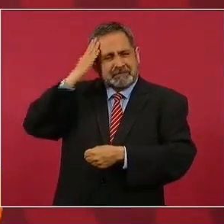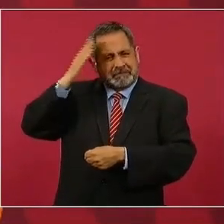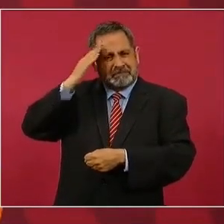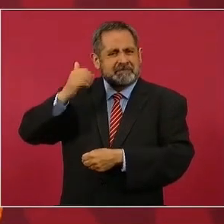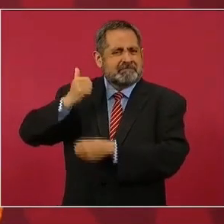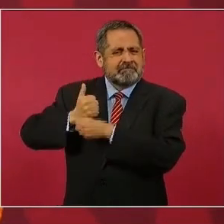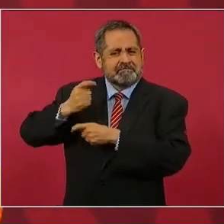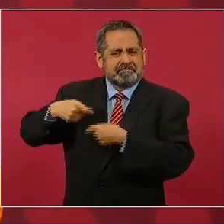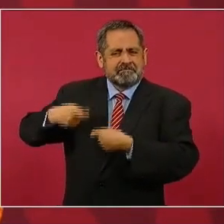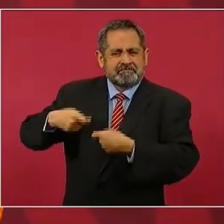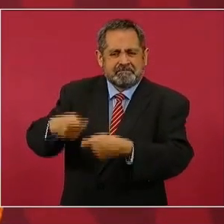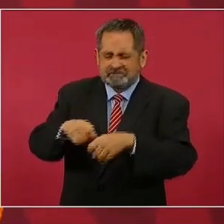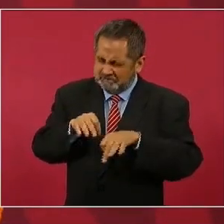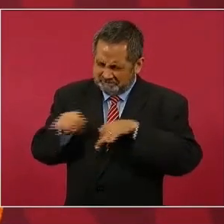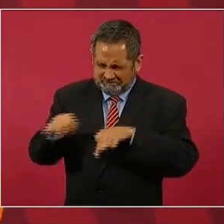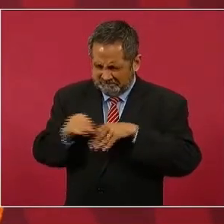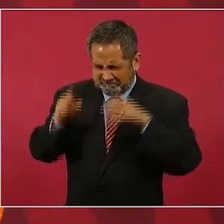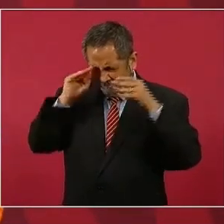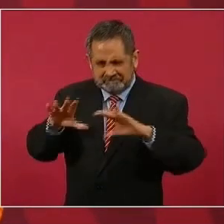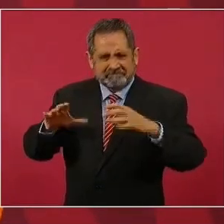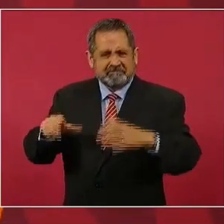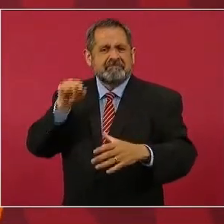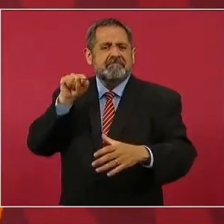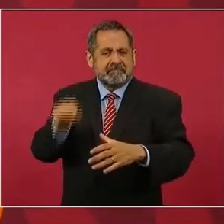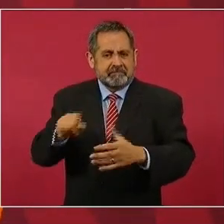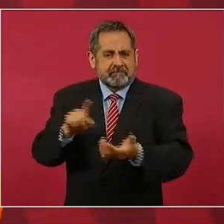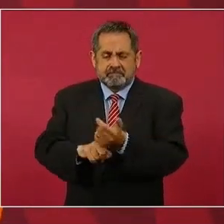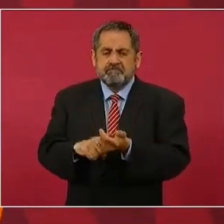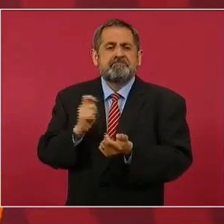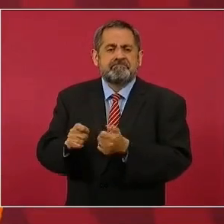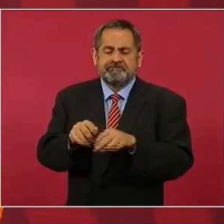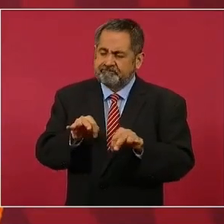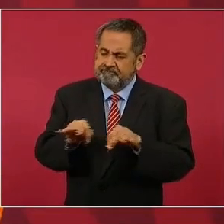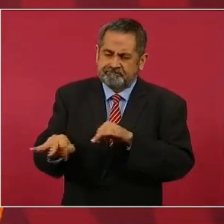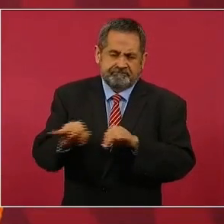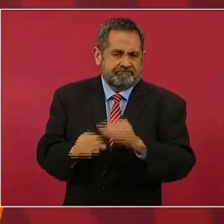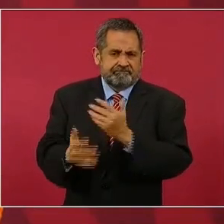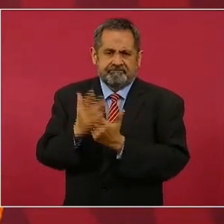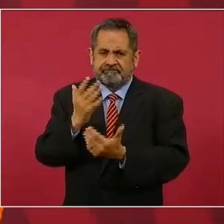padres nos dieron el sustento, que es el trabajo.